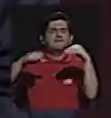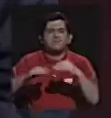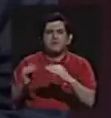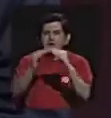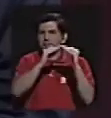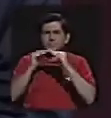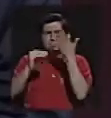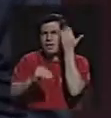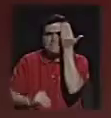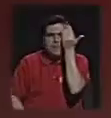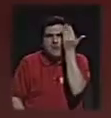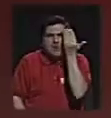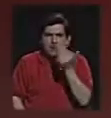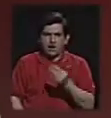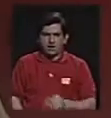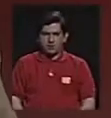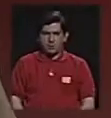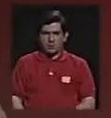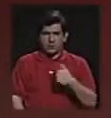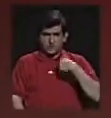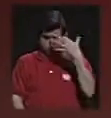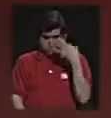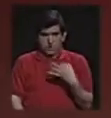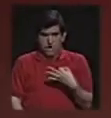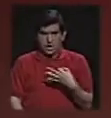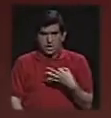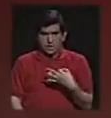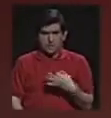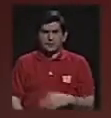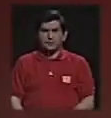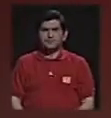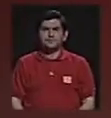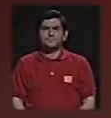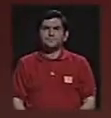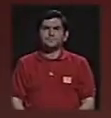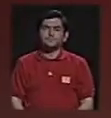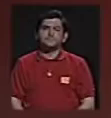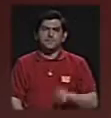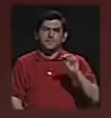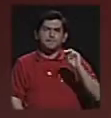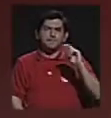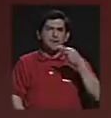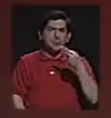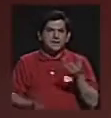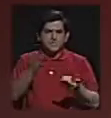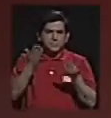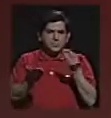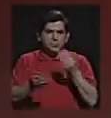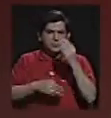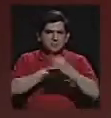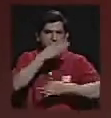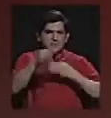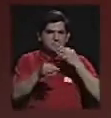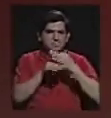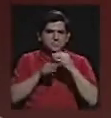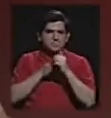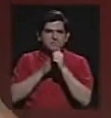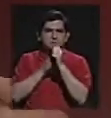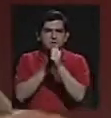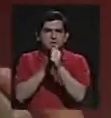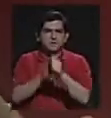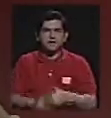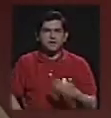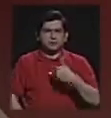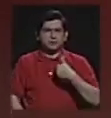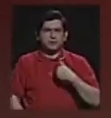zonas urbanas? A mí me da la impresión, Mauricio, que el tipo de liderazgo que ejerció